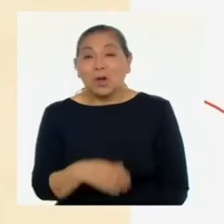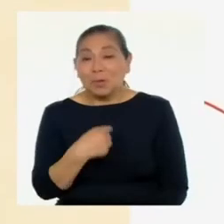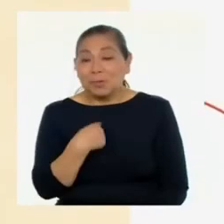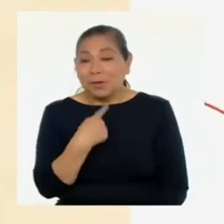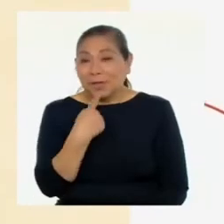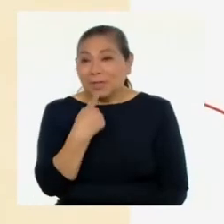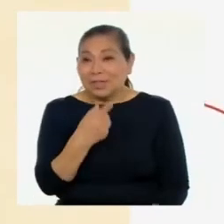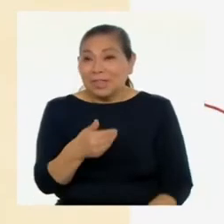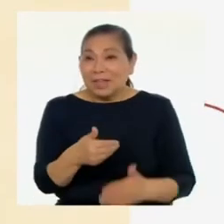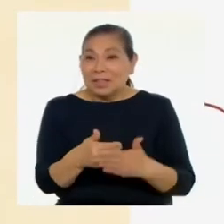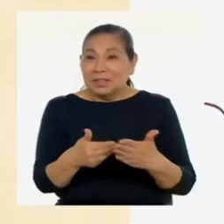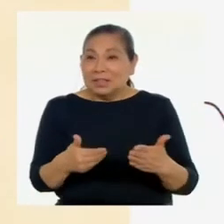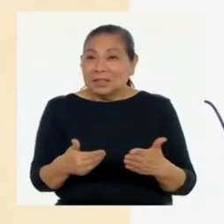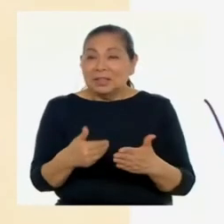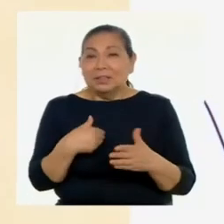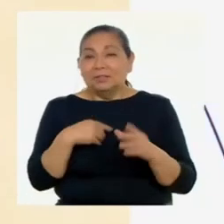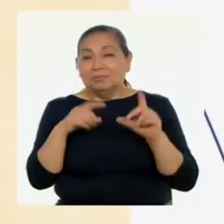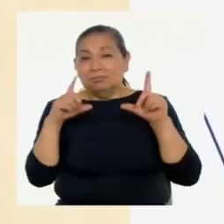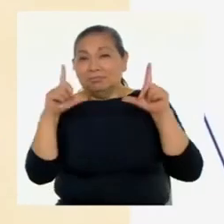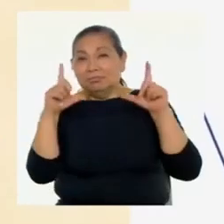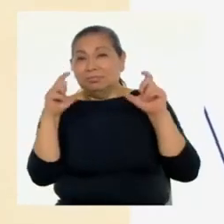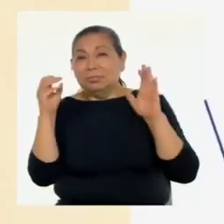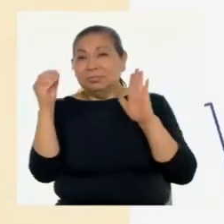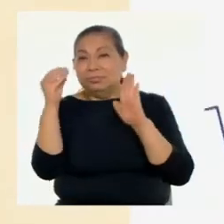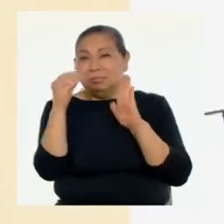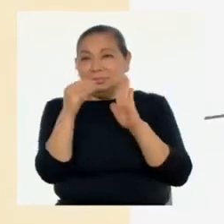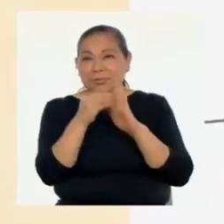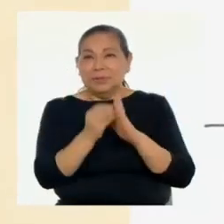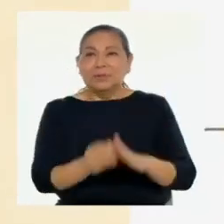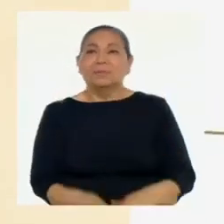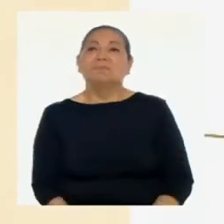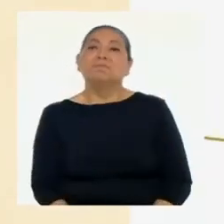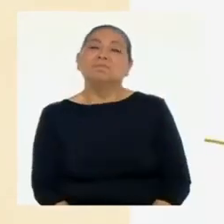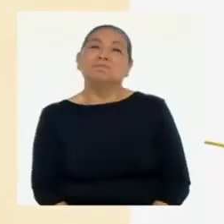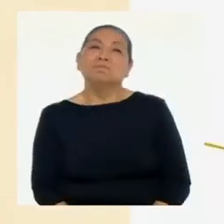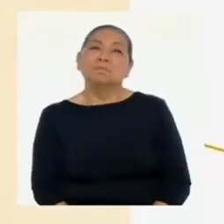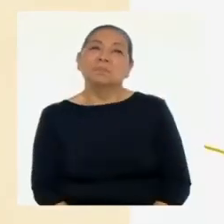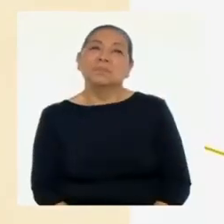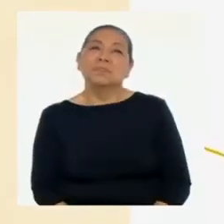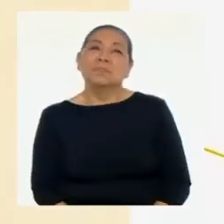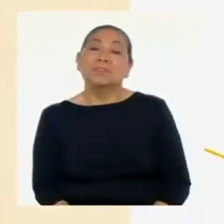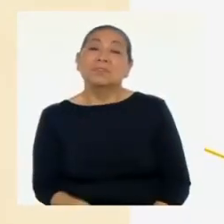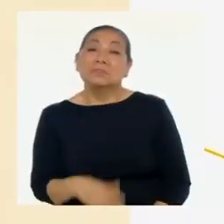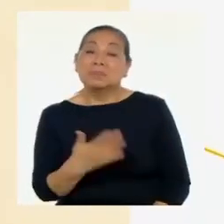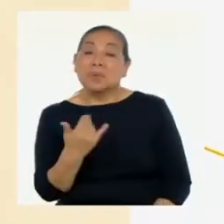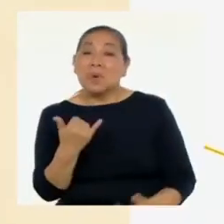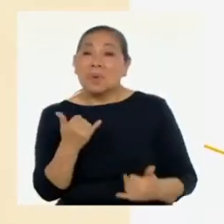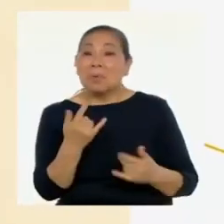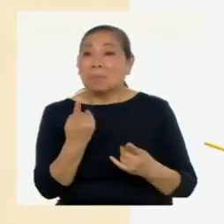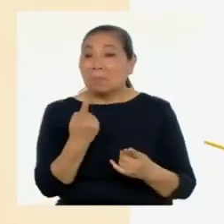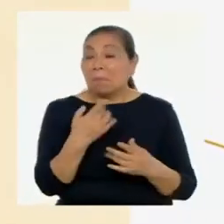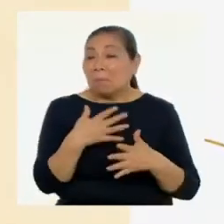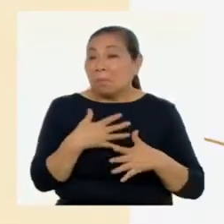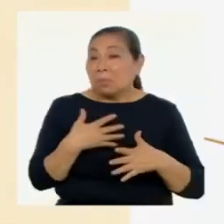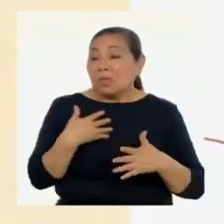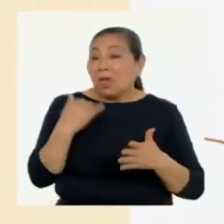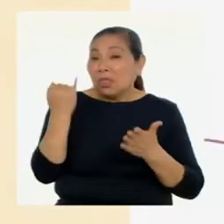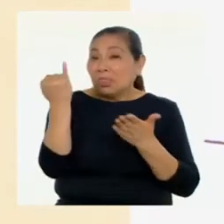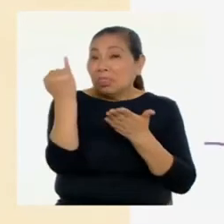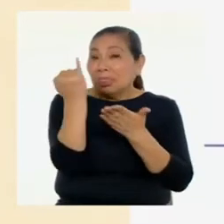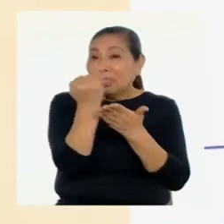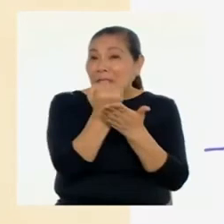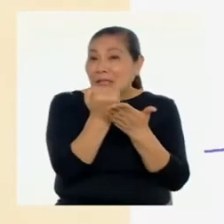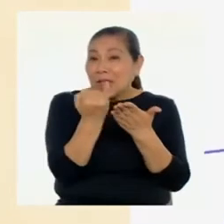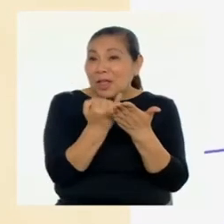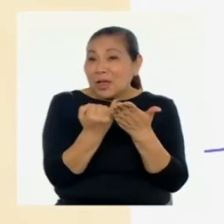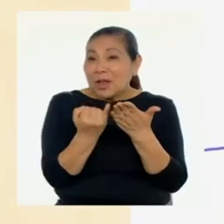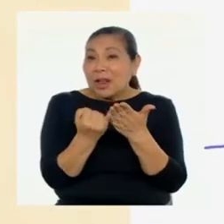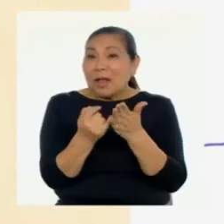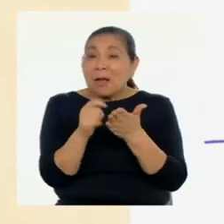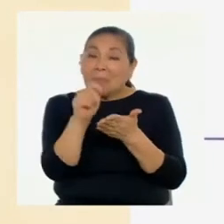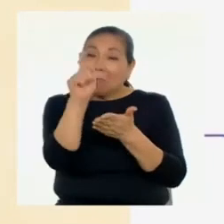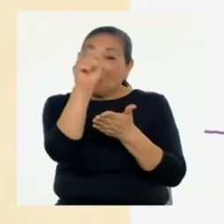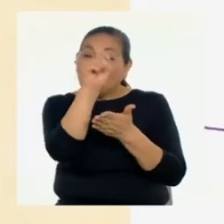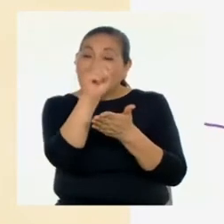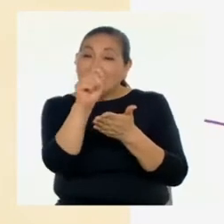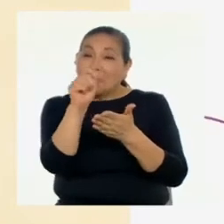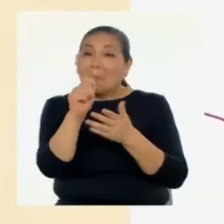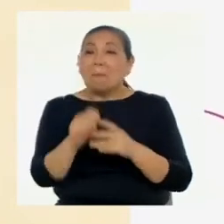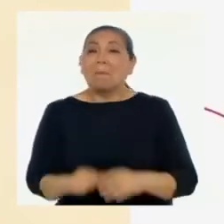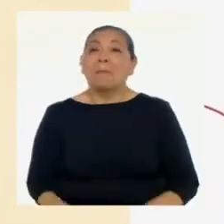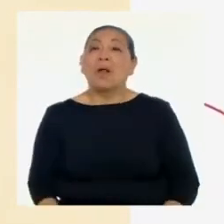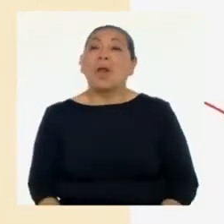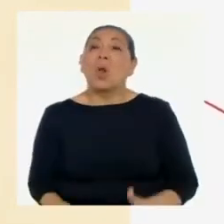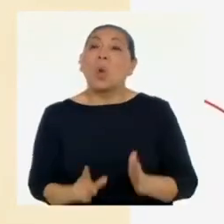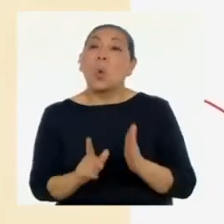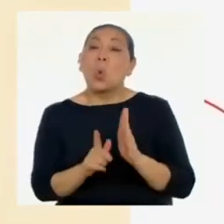como expliqué, aquí iría la imagen que plasmaré en el afiche. Como es nuestra primera versión, creo que dibujarla con un lápiz sería un buen